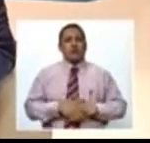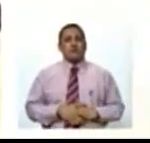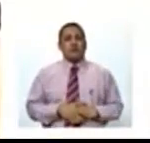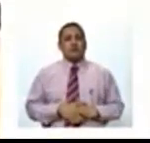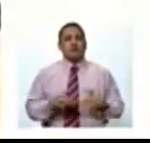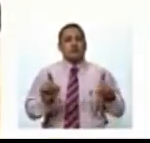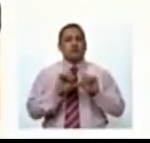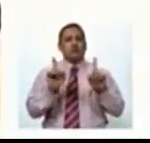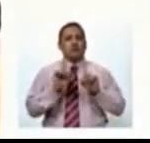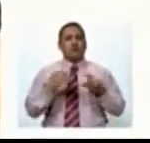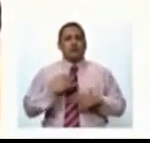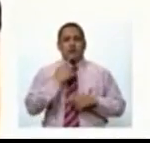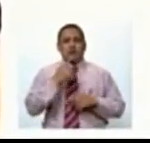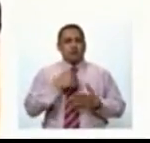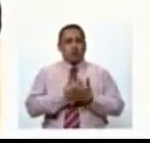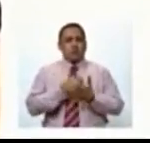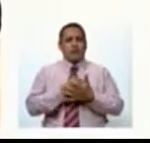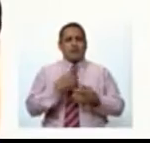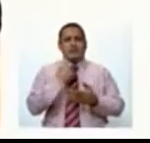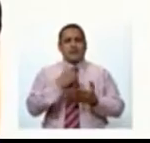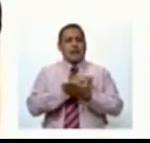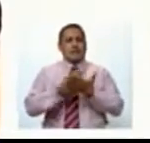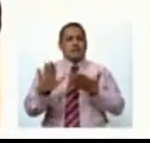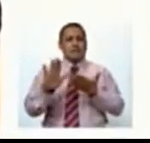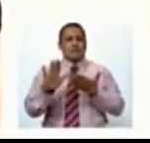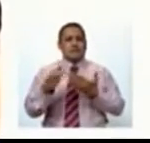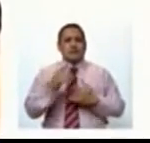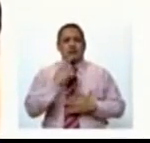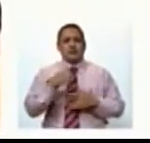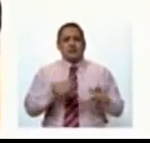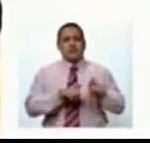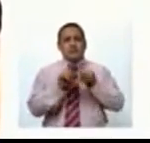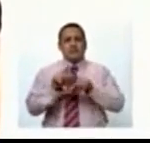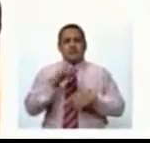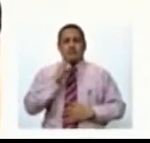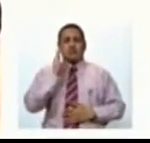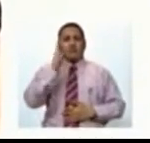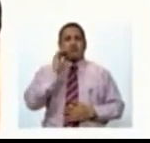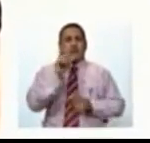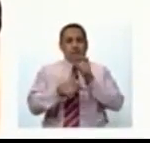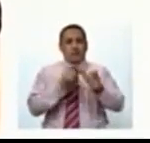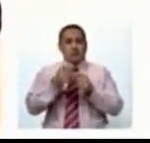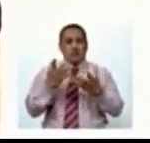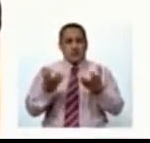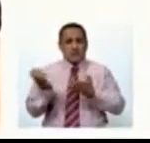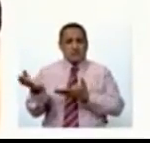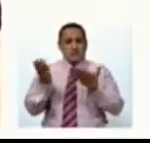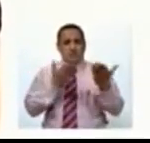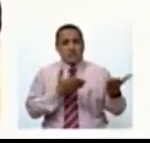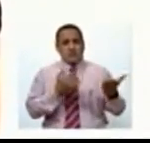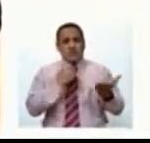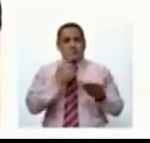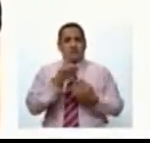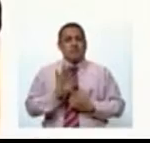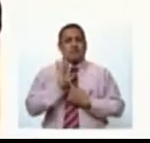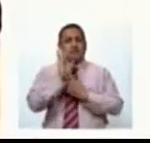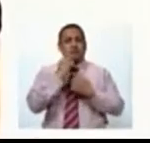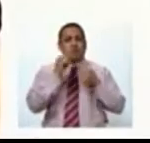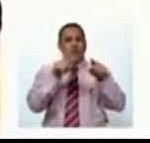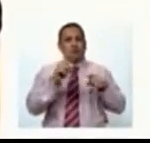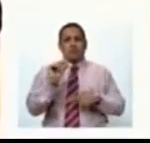realidad es gratuito, ¿no? En realidad sí, se pone a disposición de la ciudadanía, se ha presentado